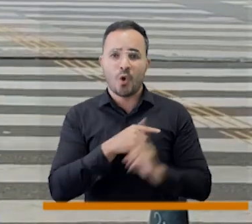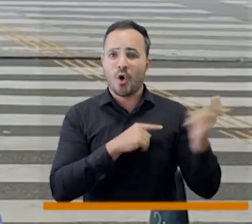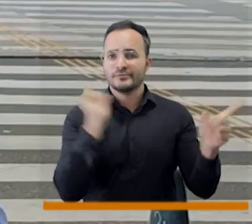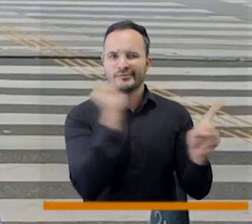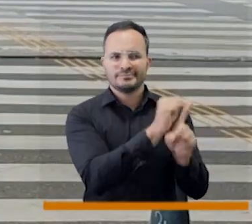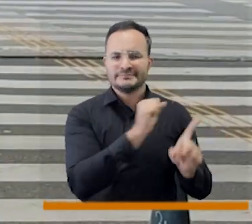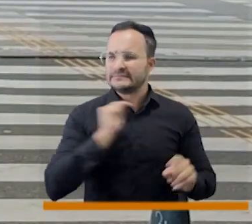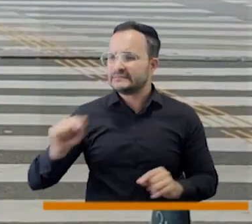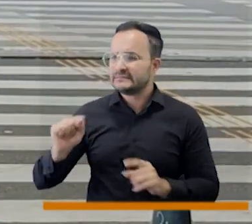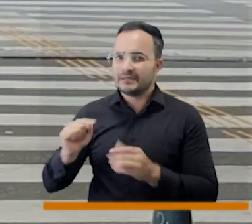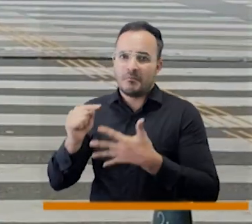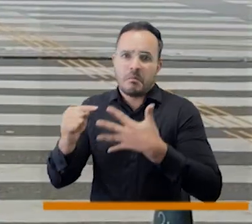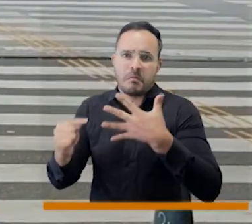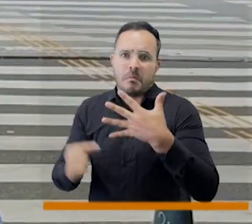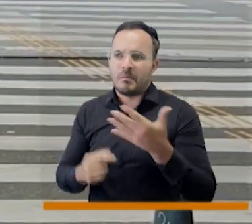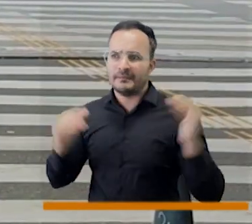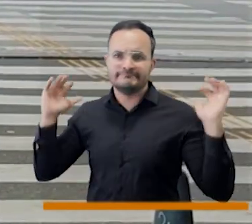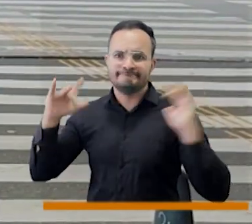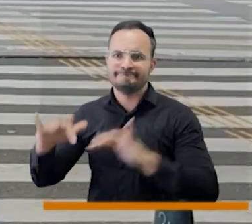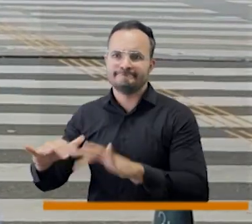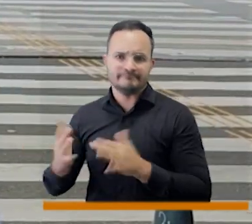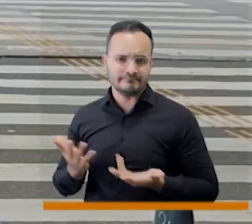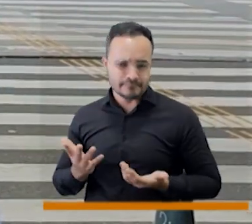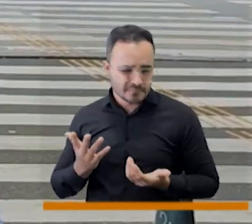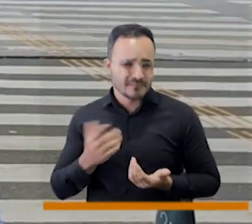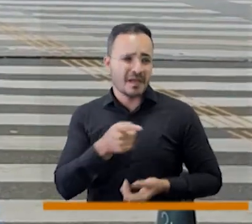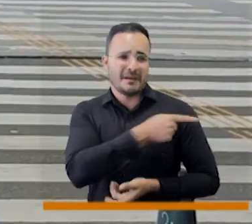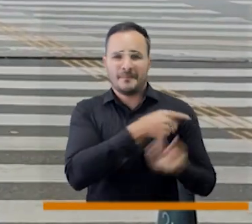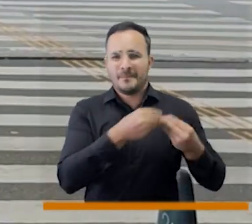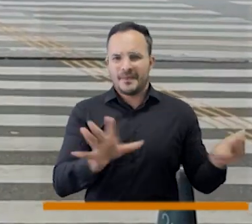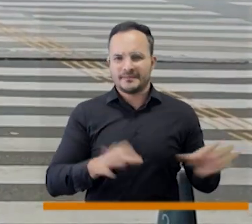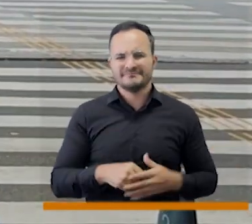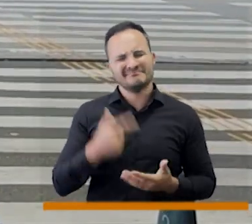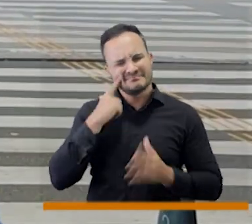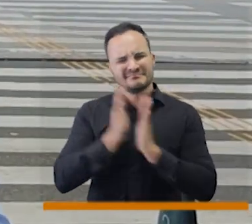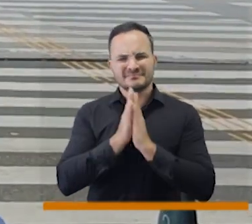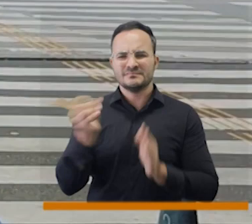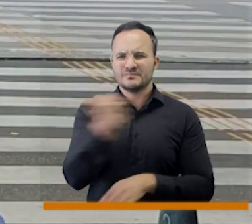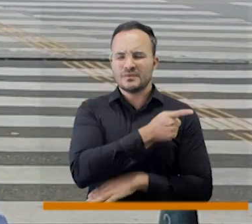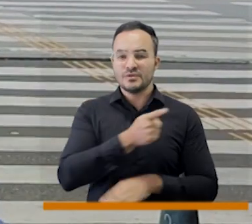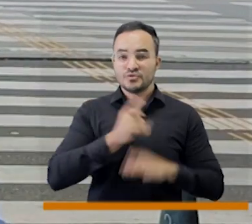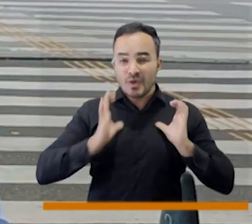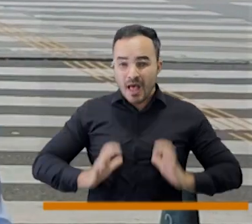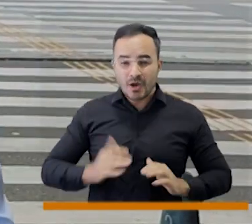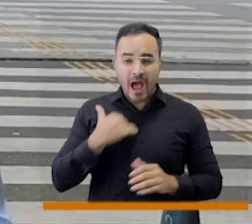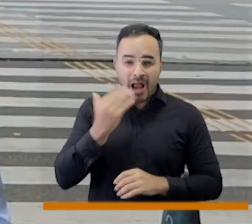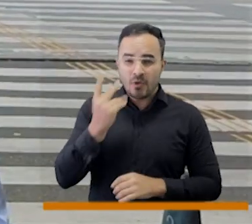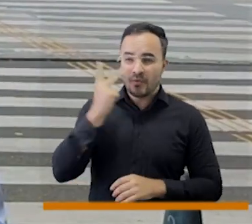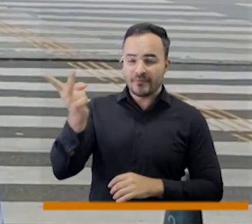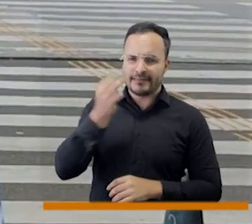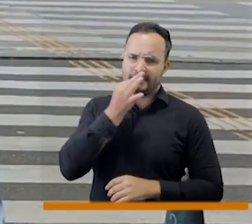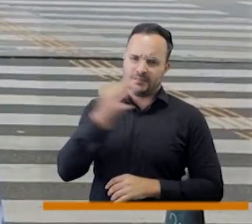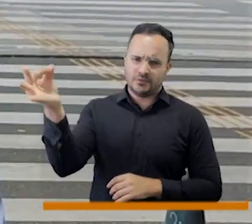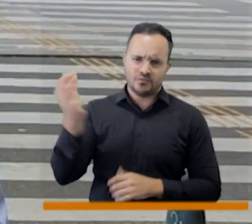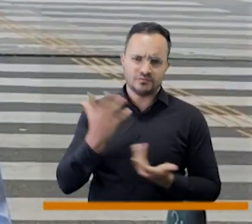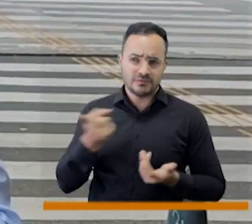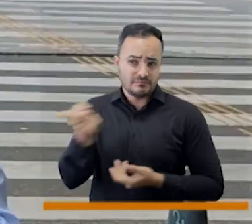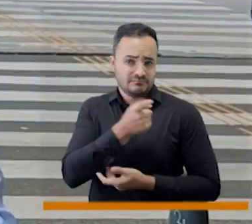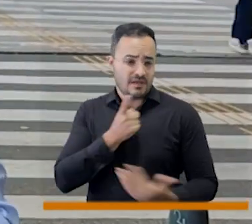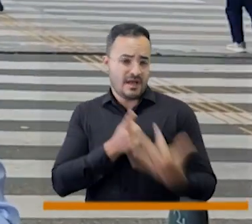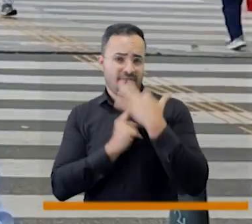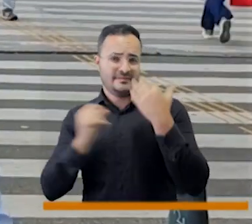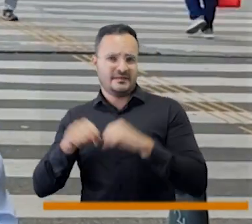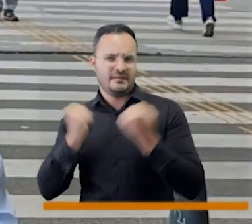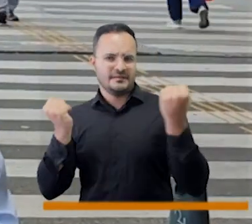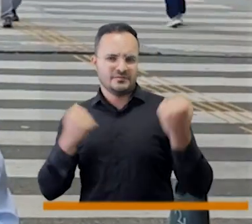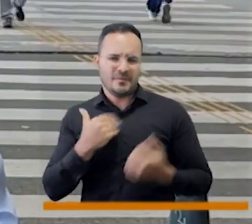ciudad. Hacemos un llamado a toda la ciudadanía a denunciar a aquellas personas que nos hacen daño en